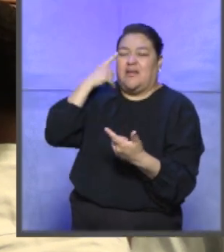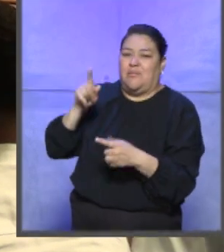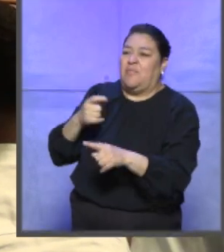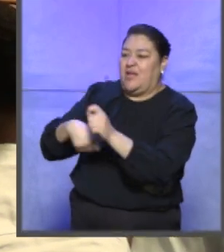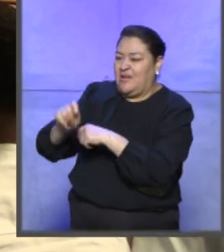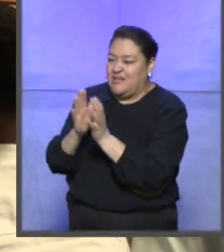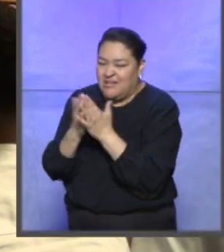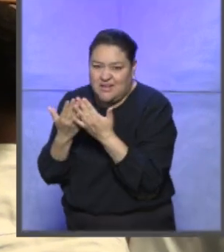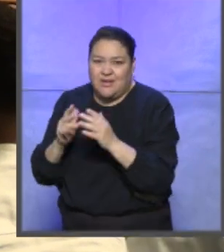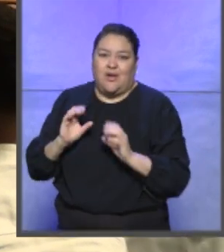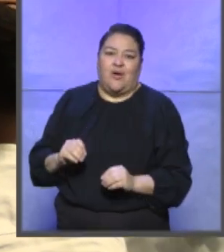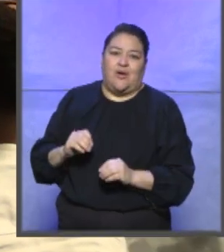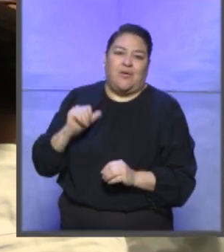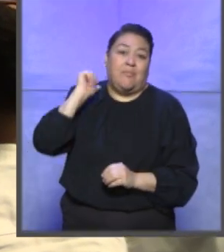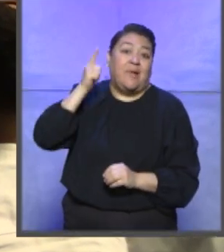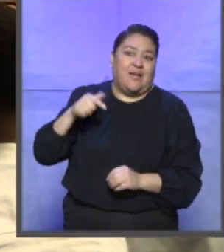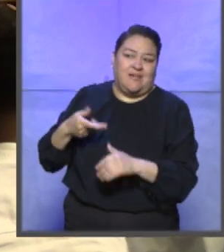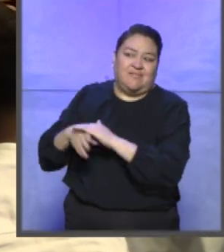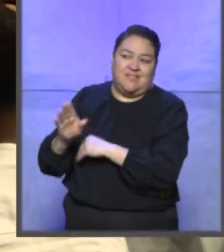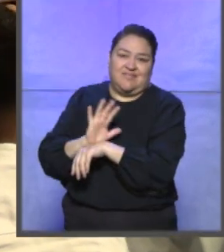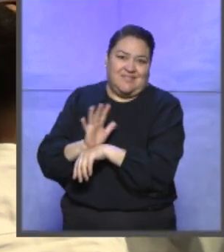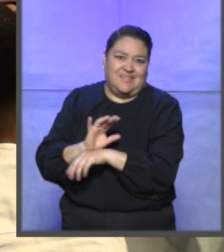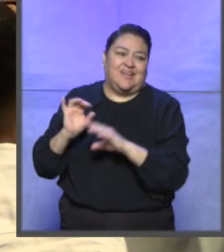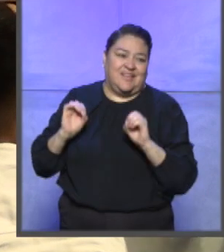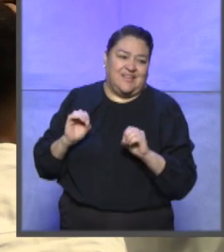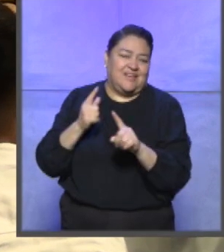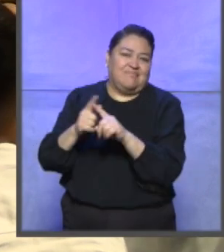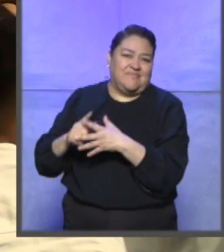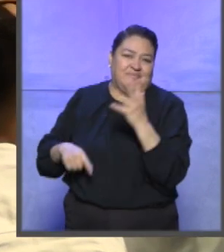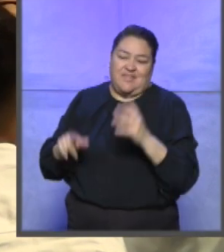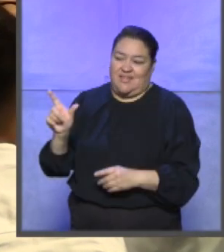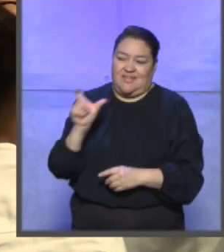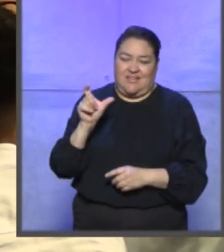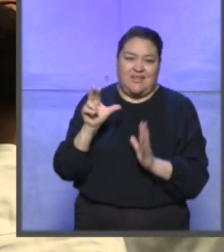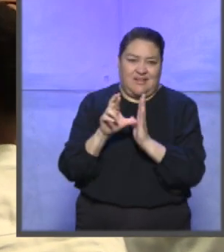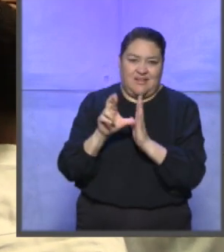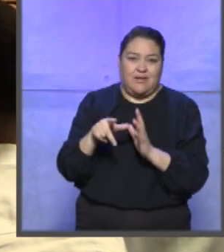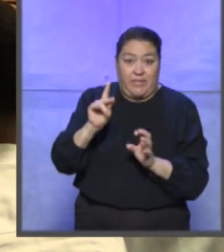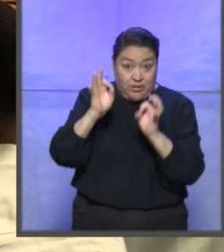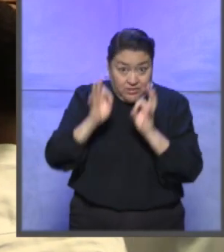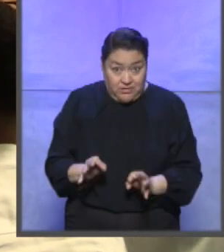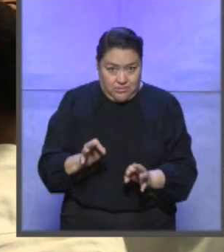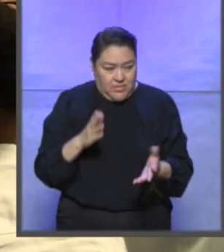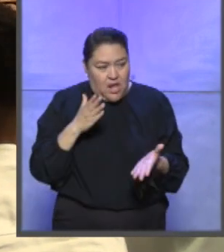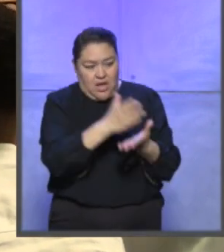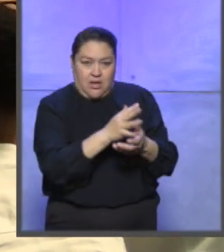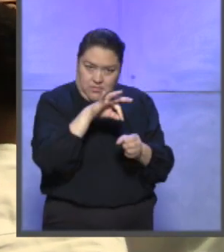intercambiarla por un libro o por alguna otra situación, o para entrar al cine, pero realmente deben serla para qué es, para qué es para